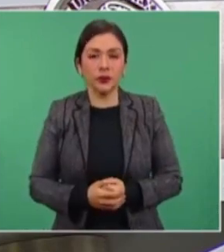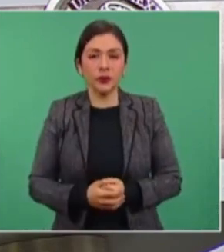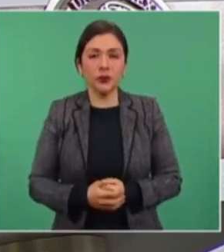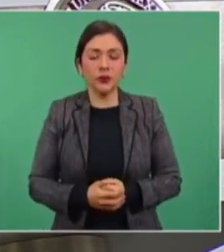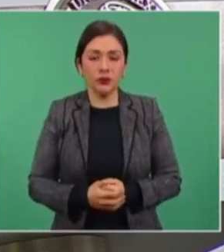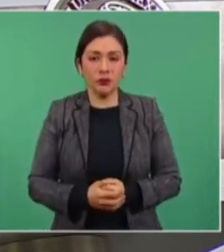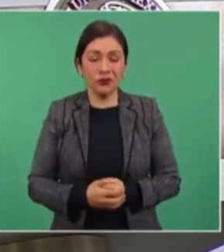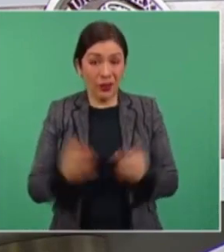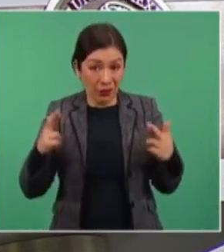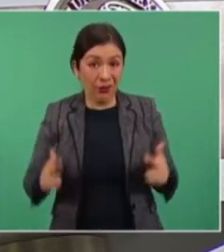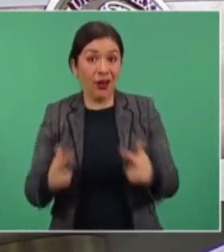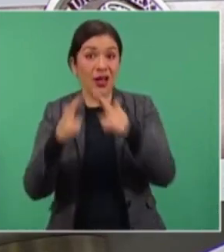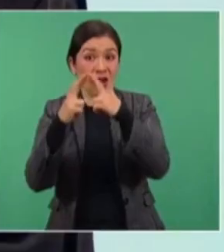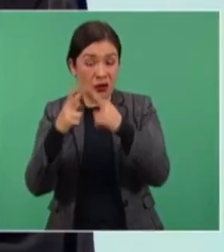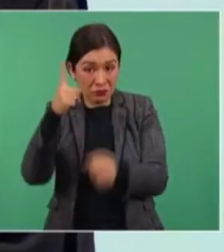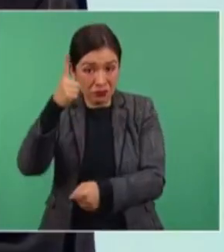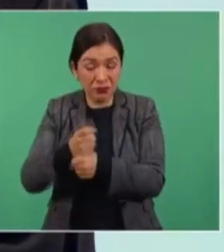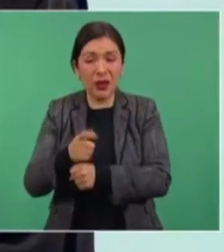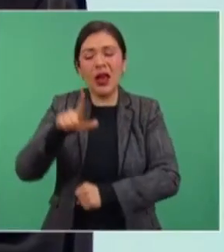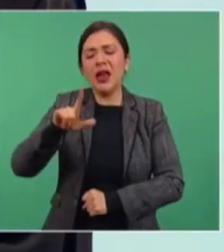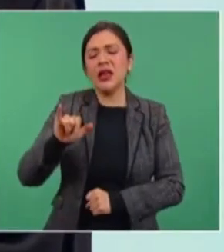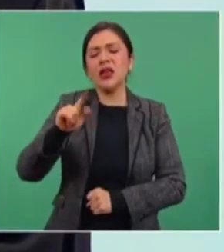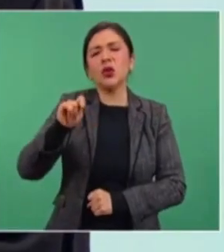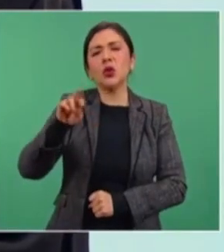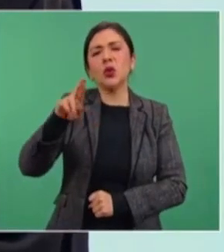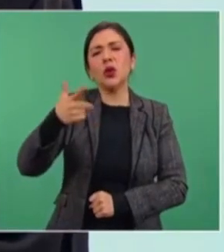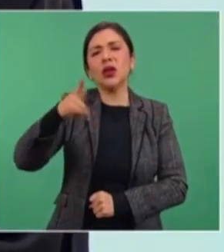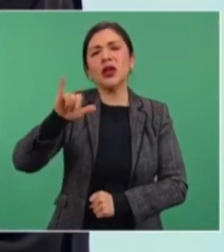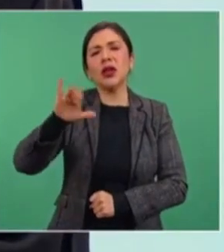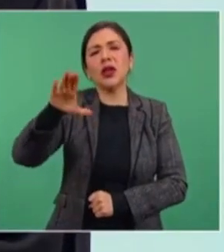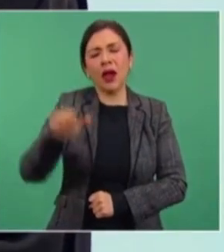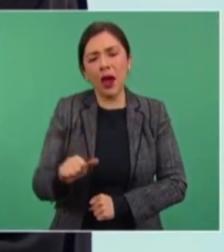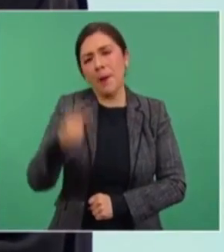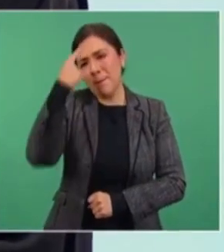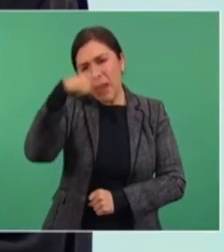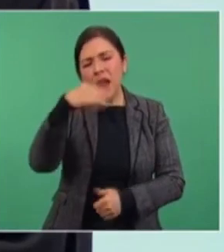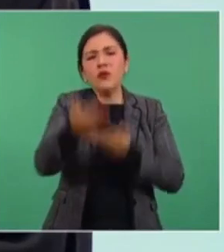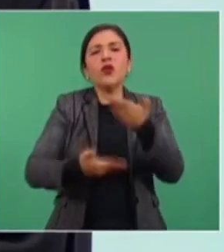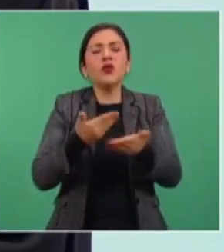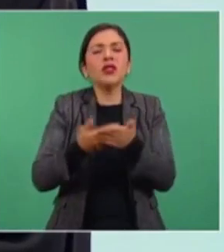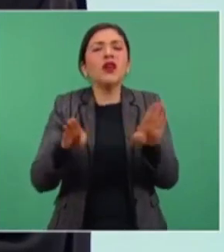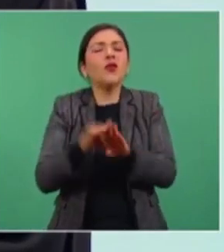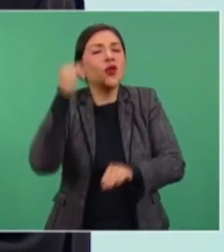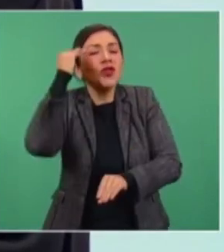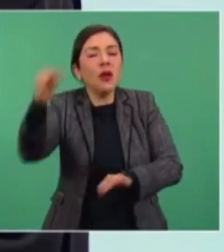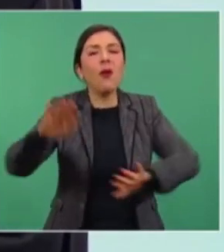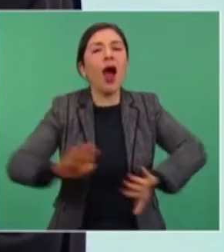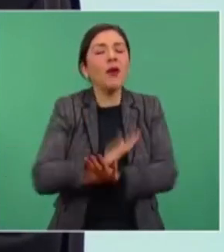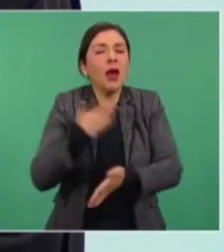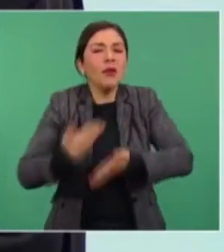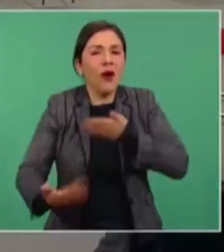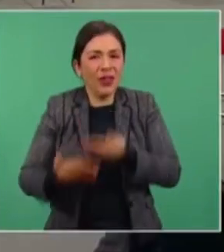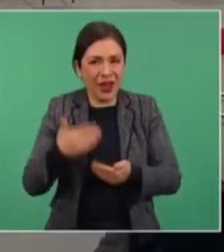Arquitectura religiosa, litúrgica, en propuestas contemporáneas.